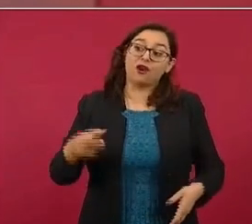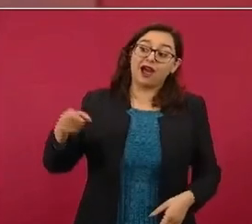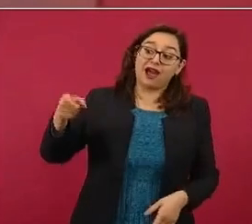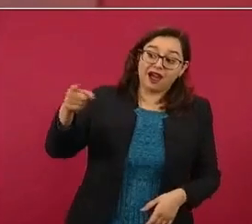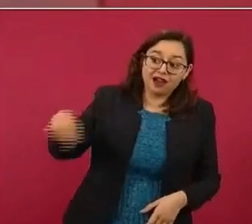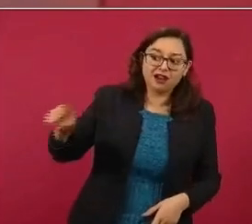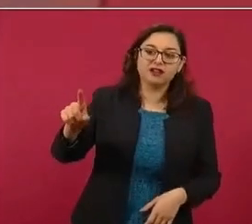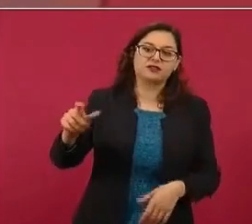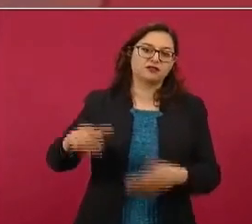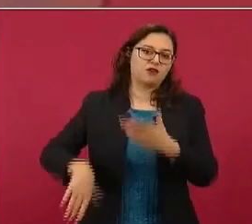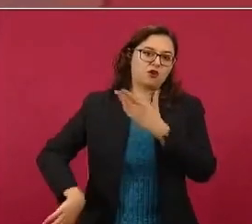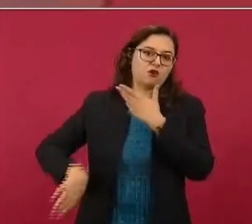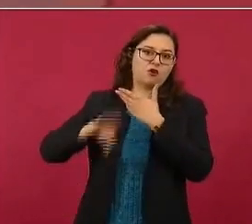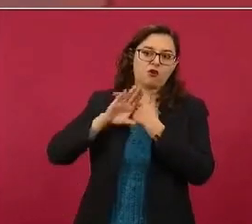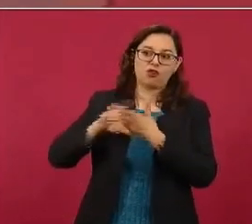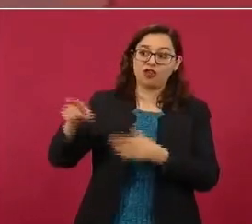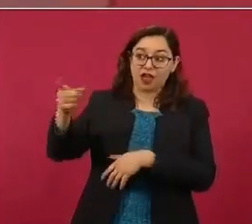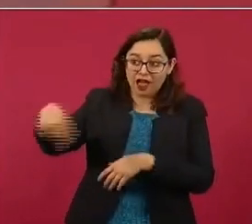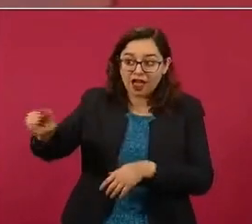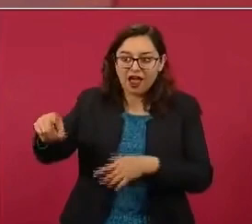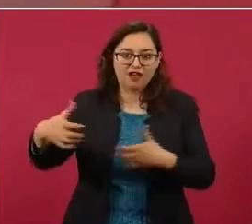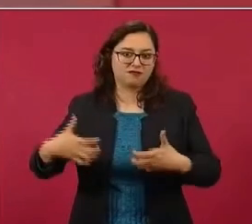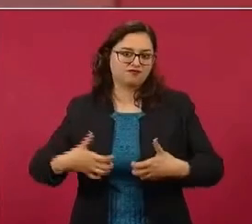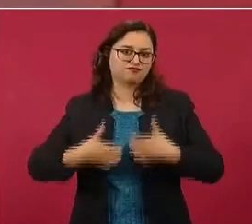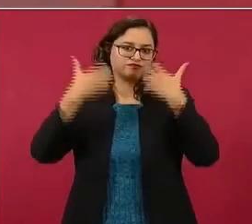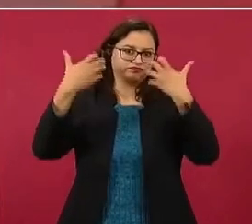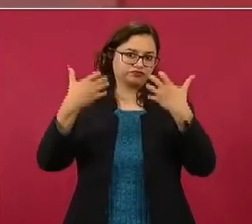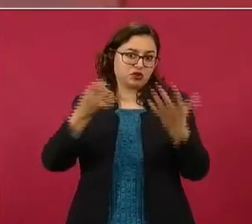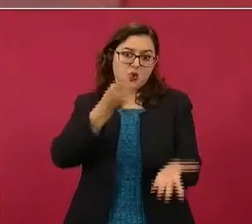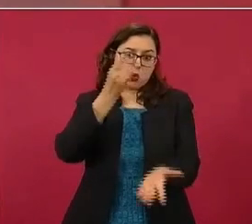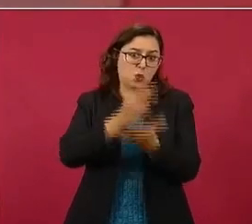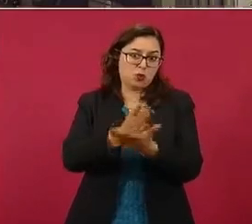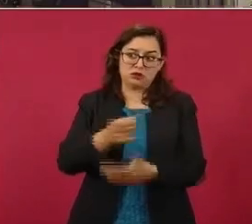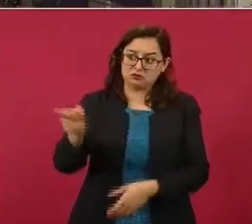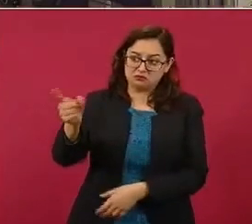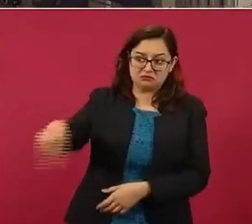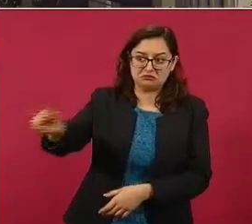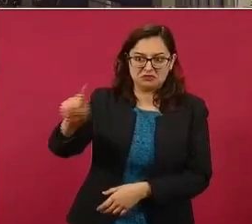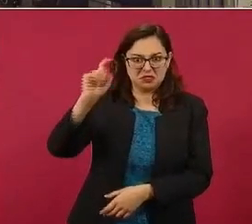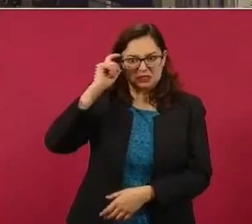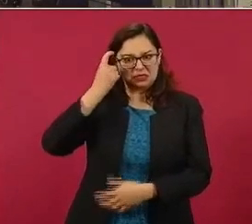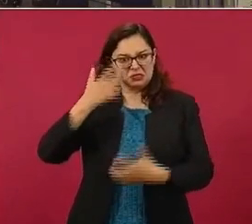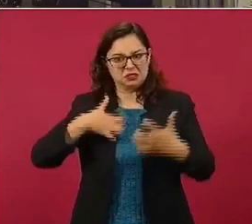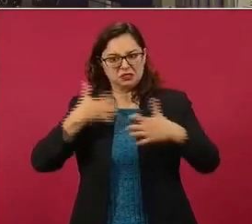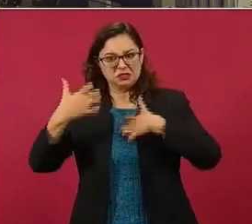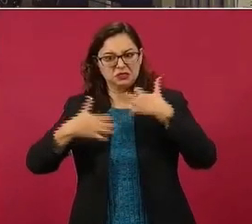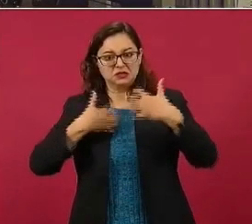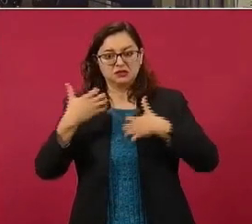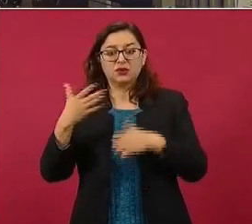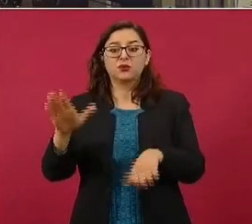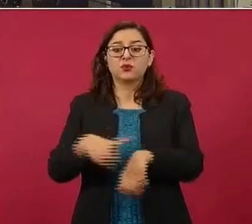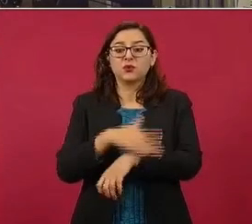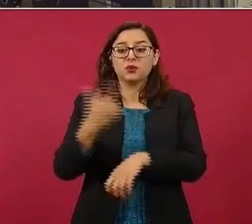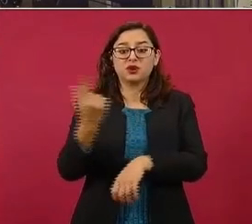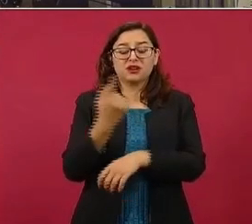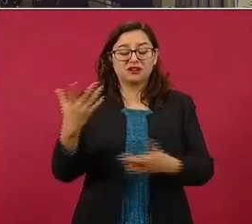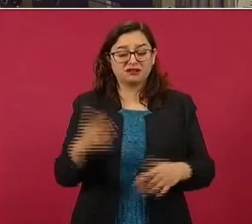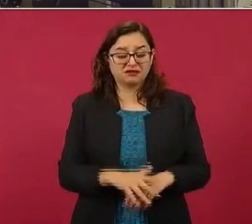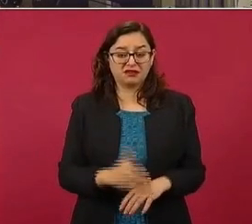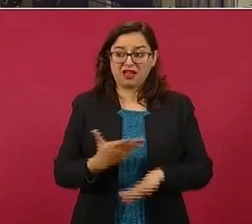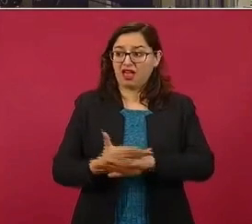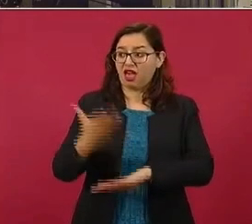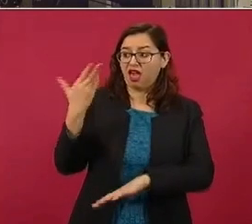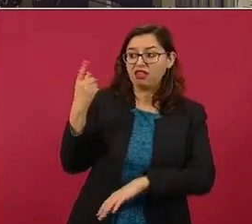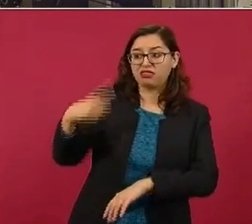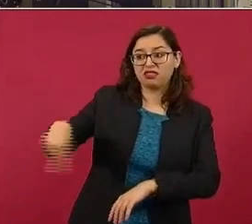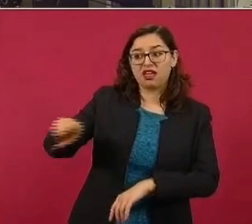Ellos son los que están inconformes, los que hacían jugosos negocios al amparo del poder